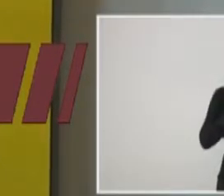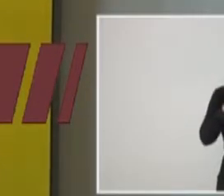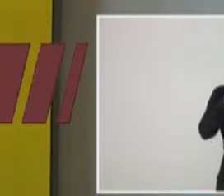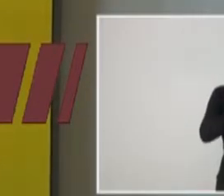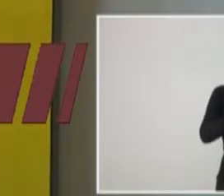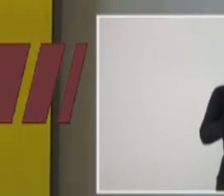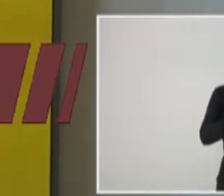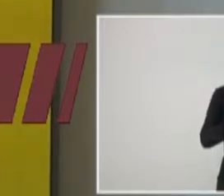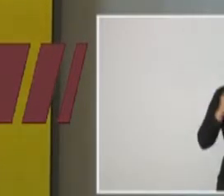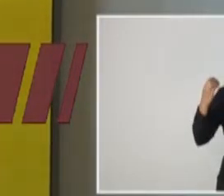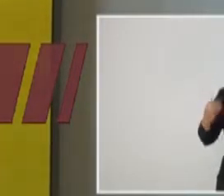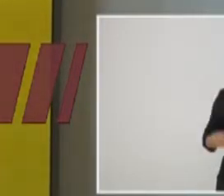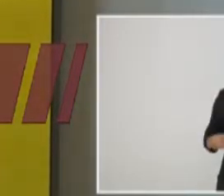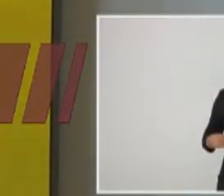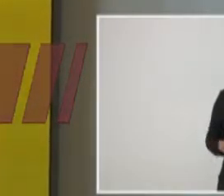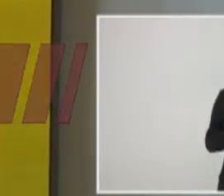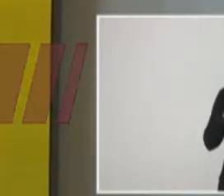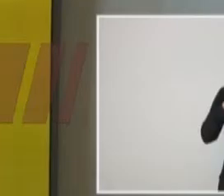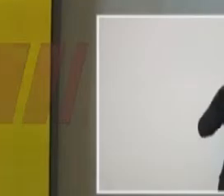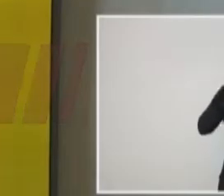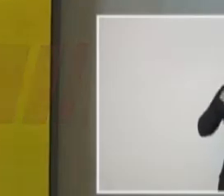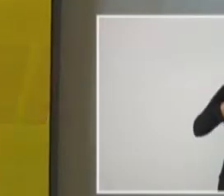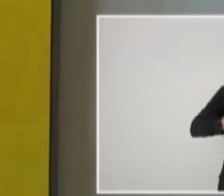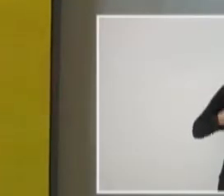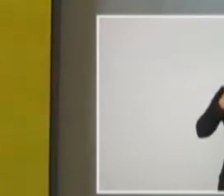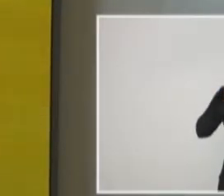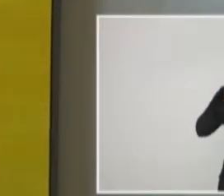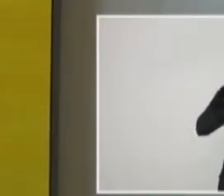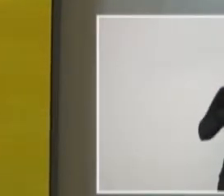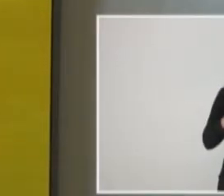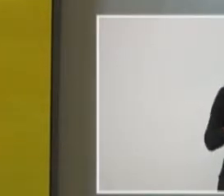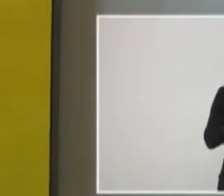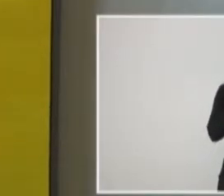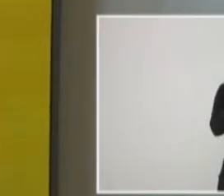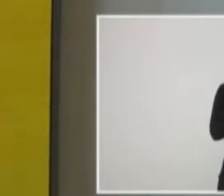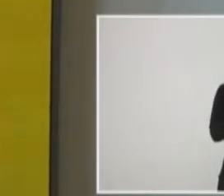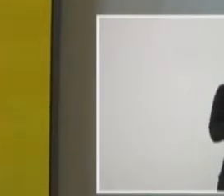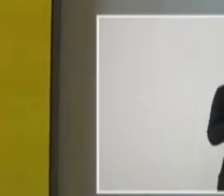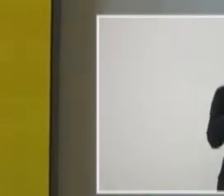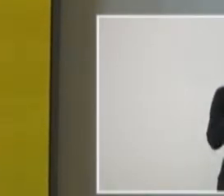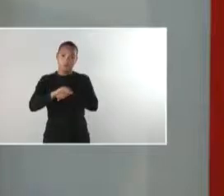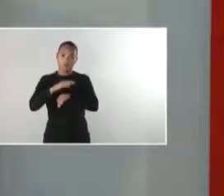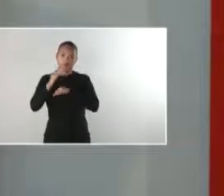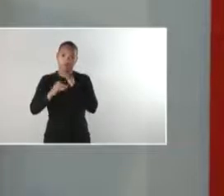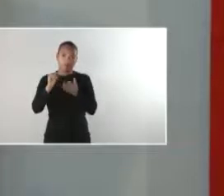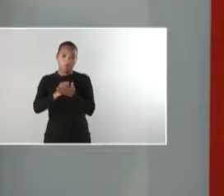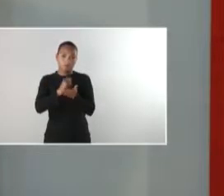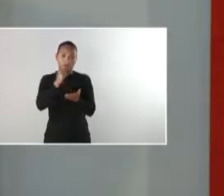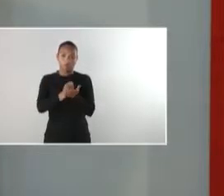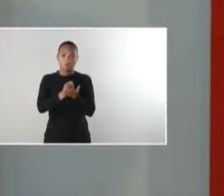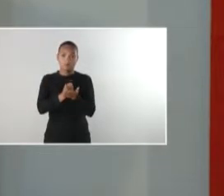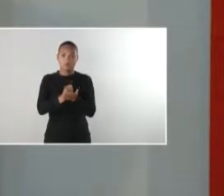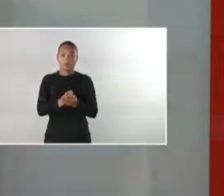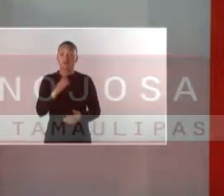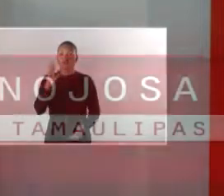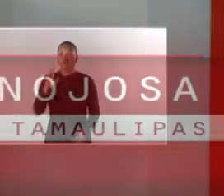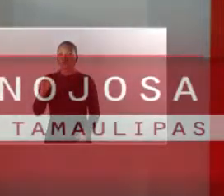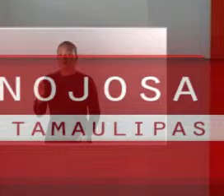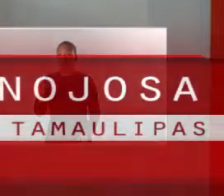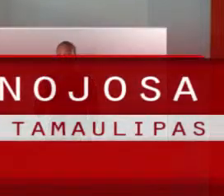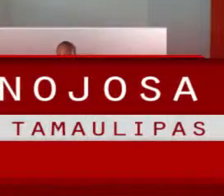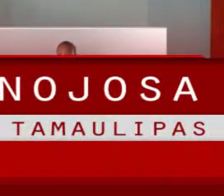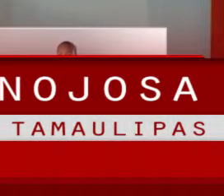un firme pronunciamiento por la paz de Tamaulipas y el bienestar de las familias de la entidad. El próximo 5 de